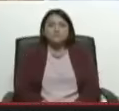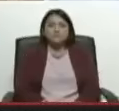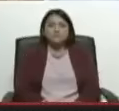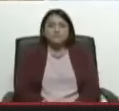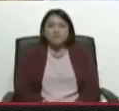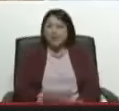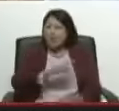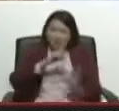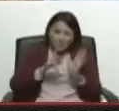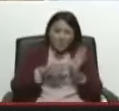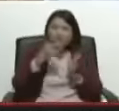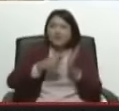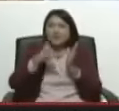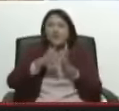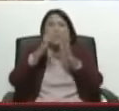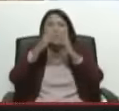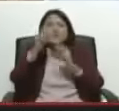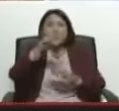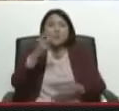total es de